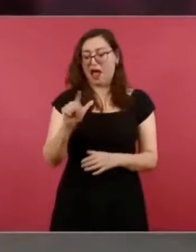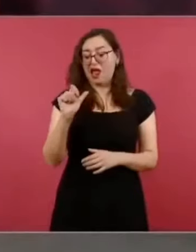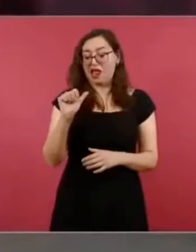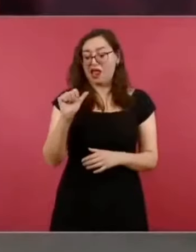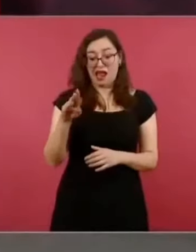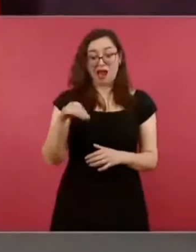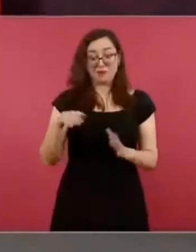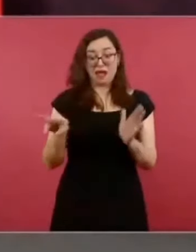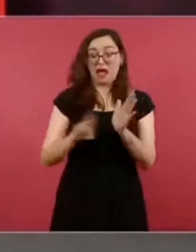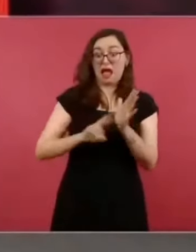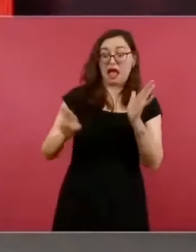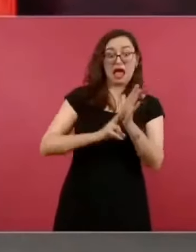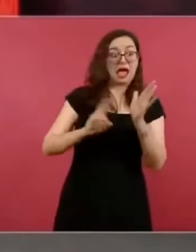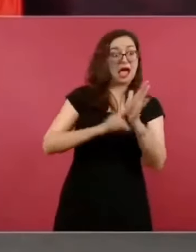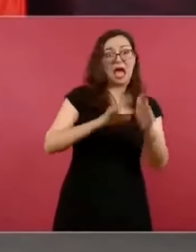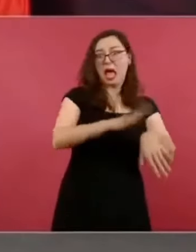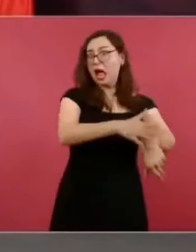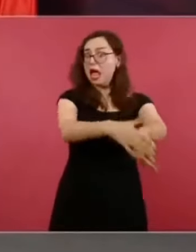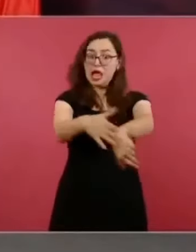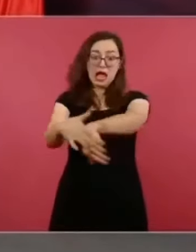esto que pasó